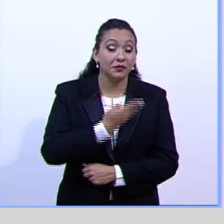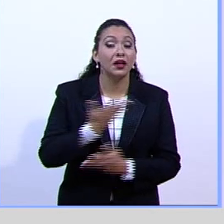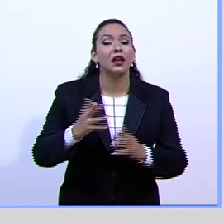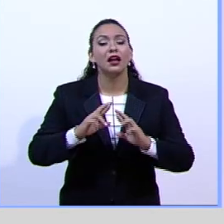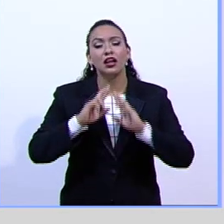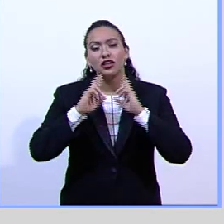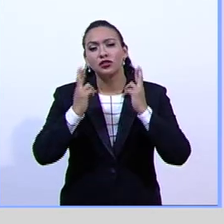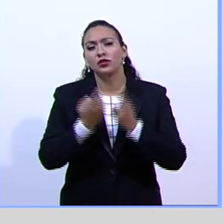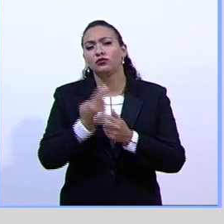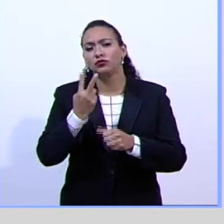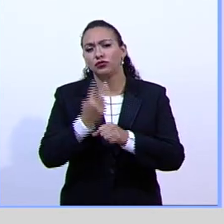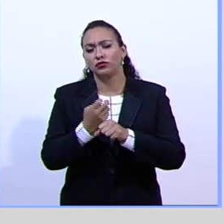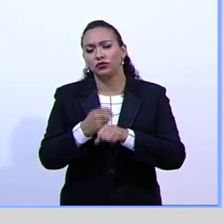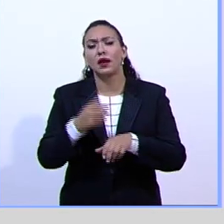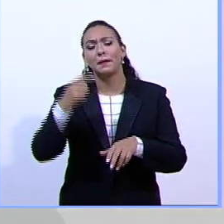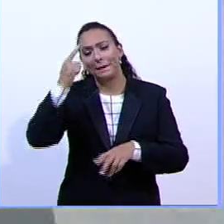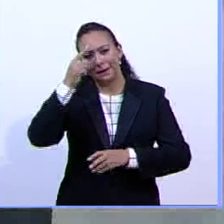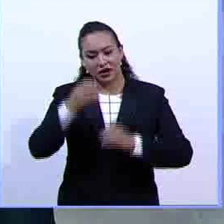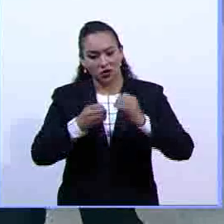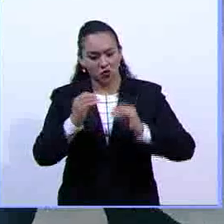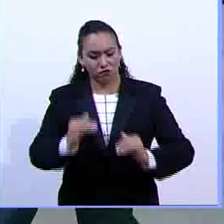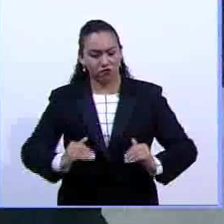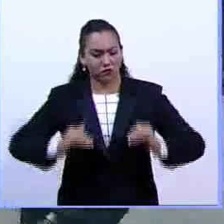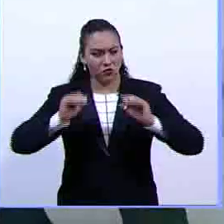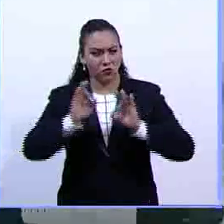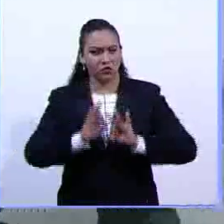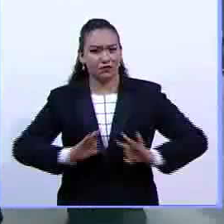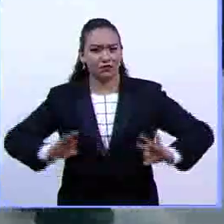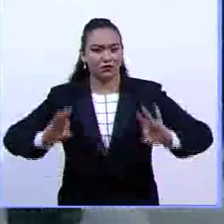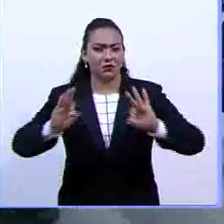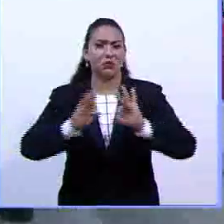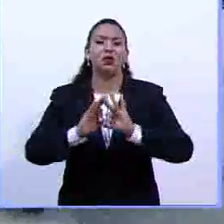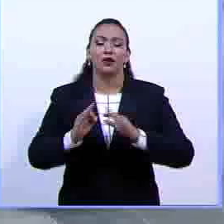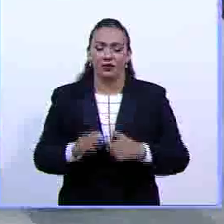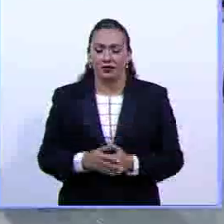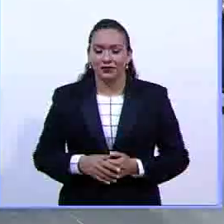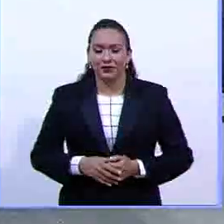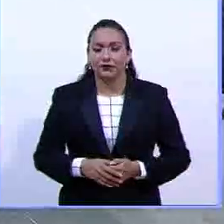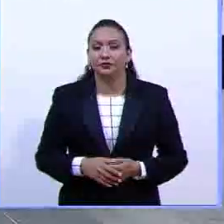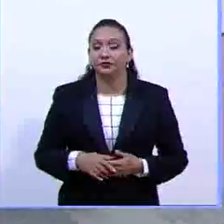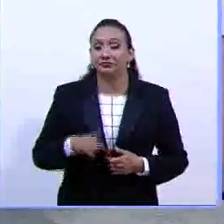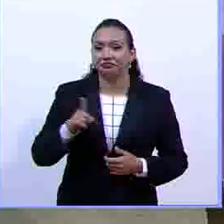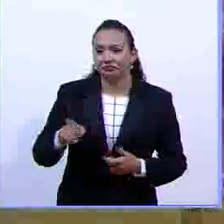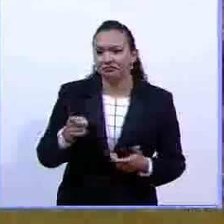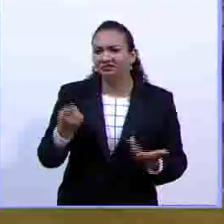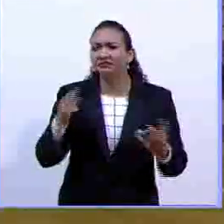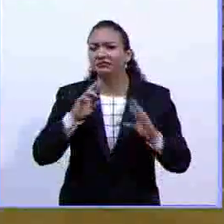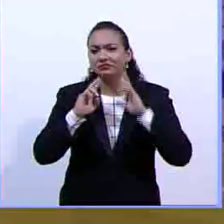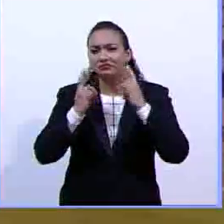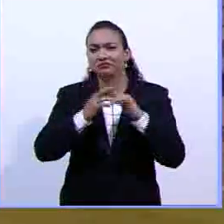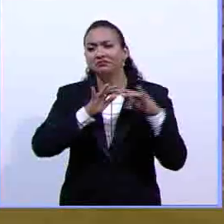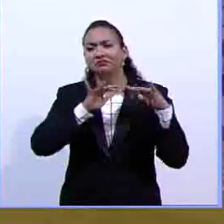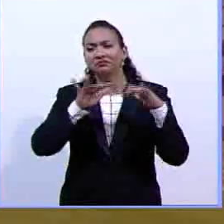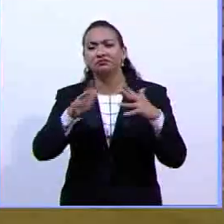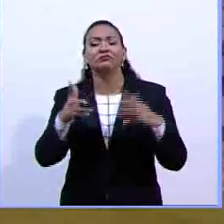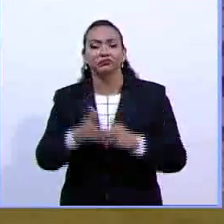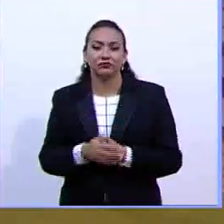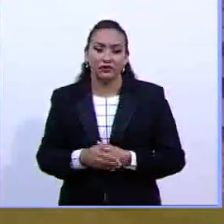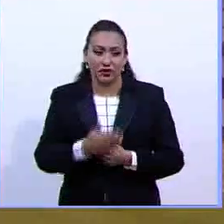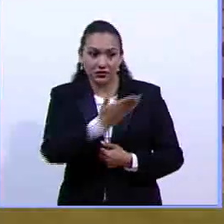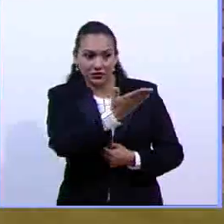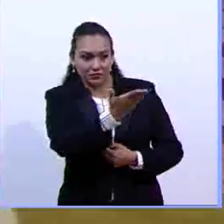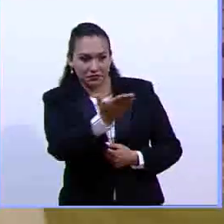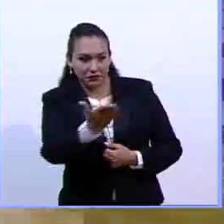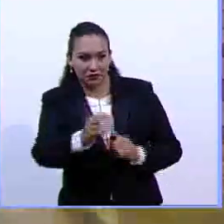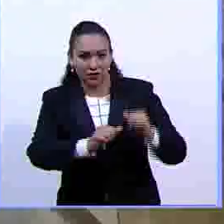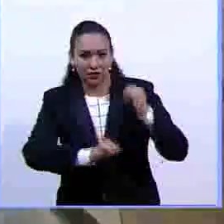de la 22ª Cumbre Judicial Iberoamericana. En la jornada inaugural se llamó a fortalecer la colaboración de los poderes